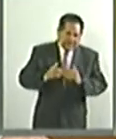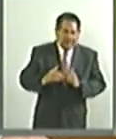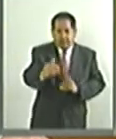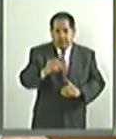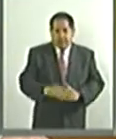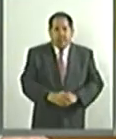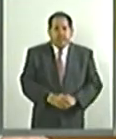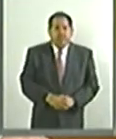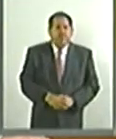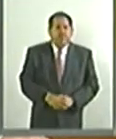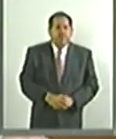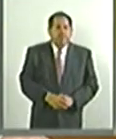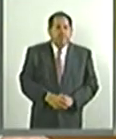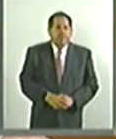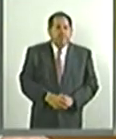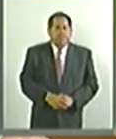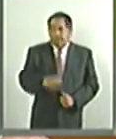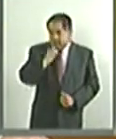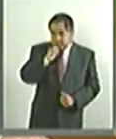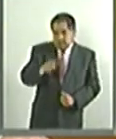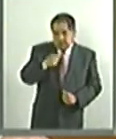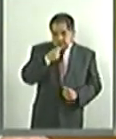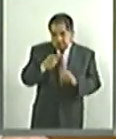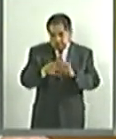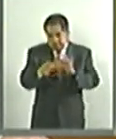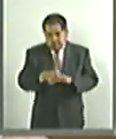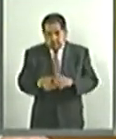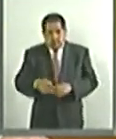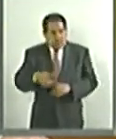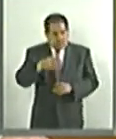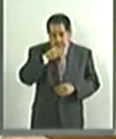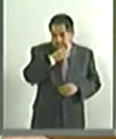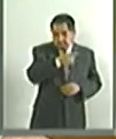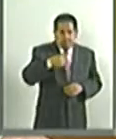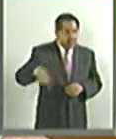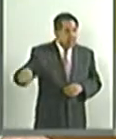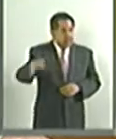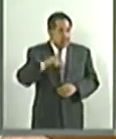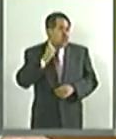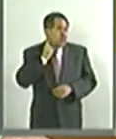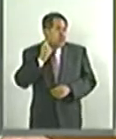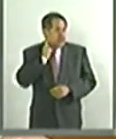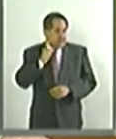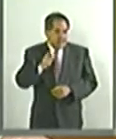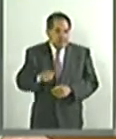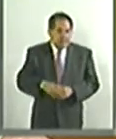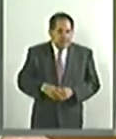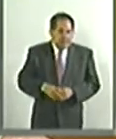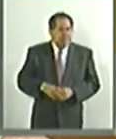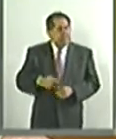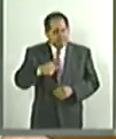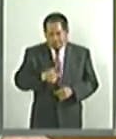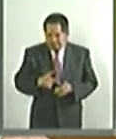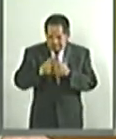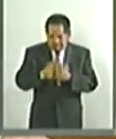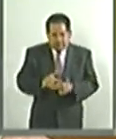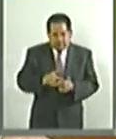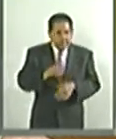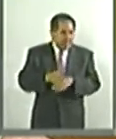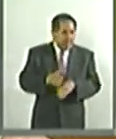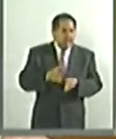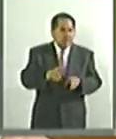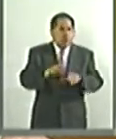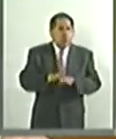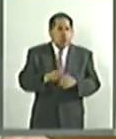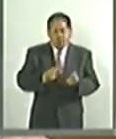zonas. Confirmarles también, señores representantes de la Nación, que seguiremos el sendero